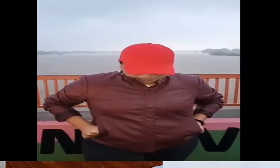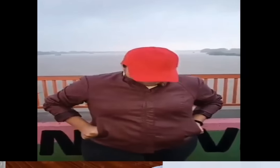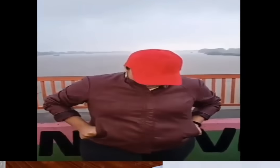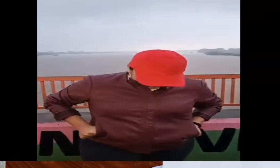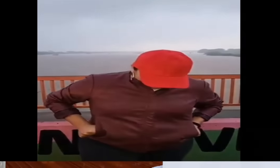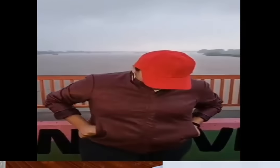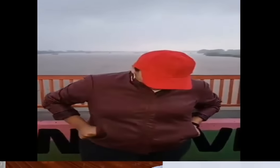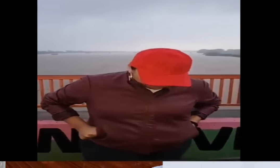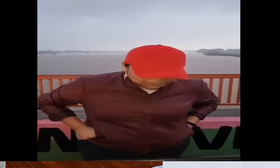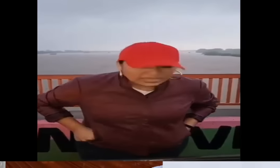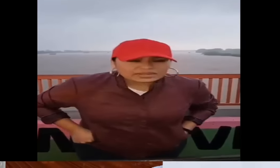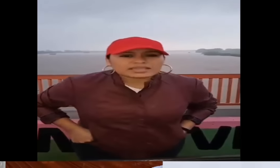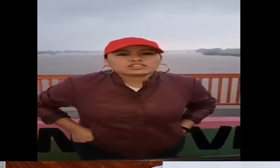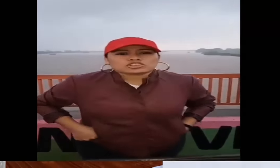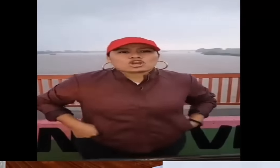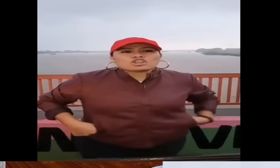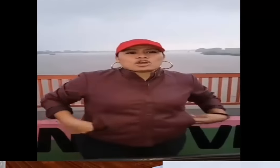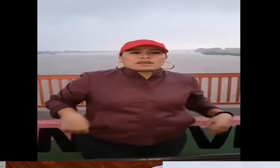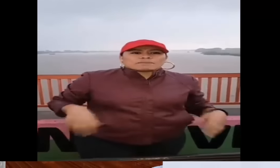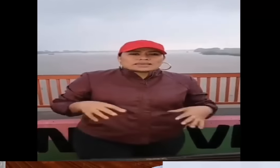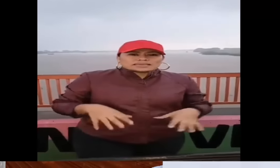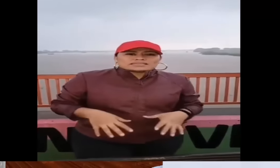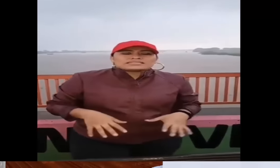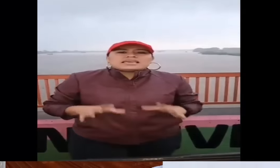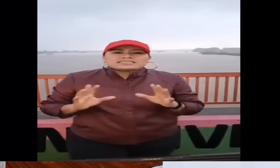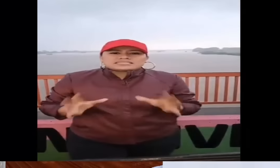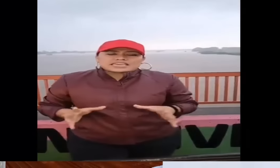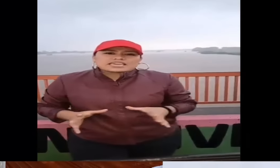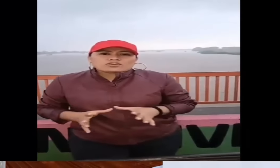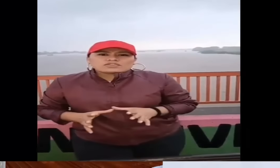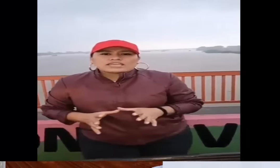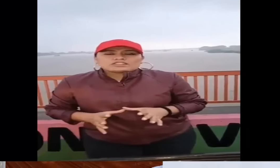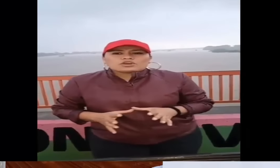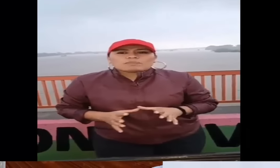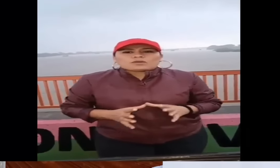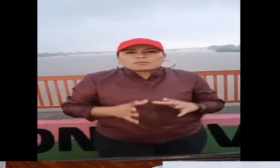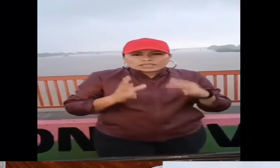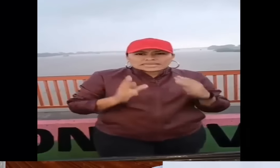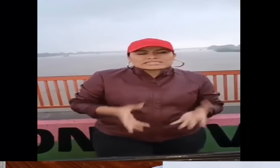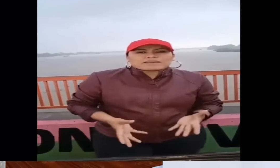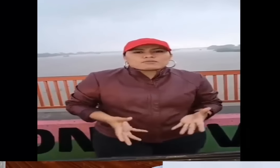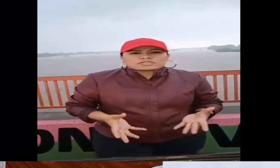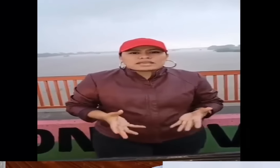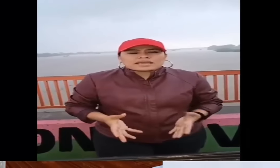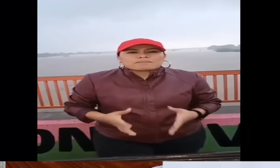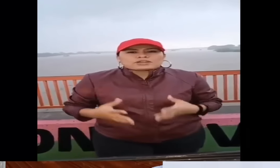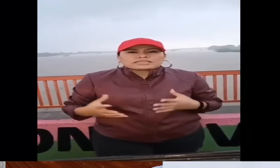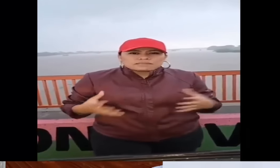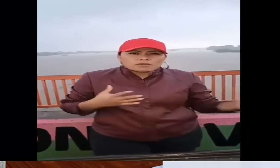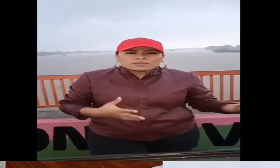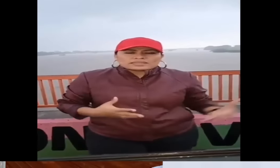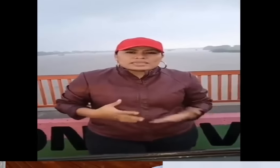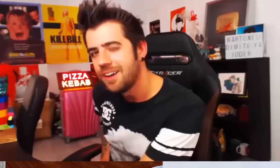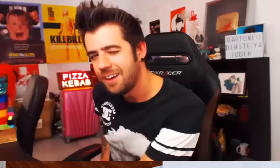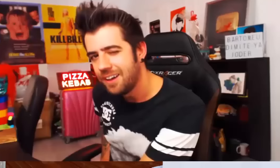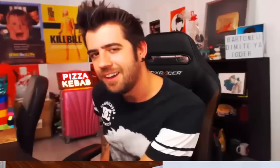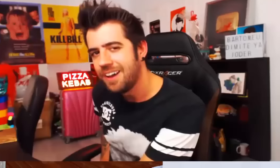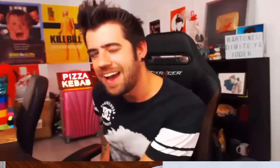que también en todo el país sigue lloviendo. Pero ¿por qué estamos acá? ¿Por qué estamos pendientes de lo que